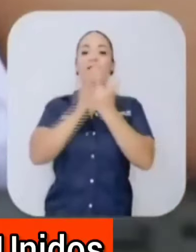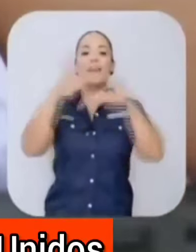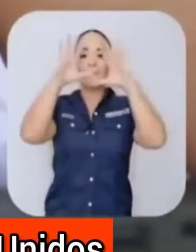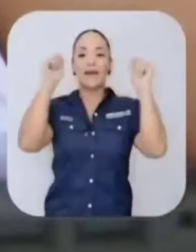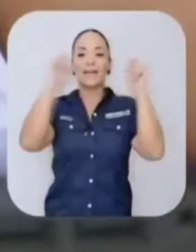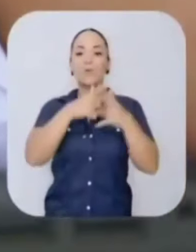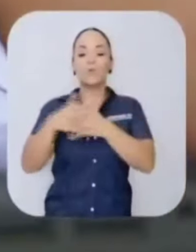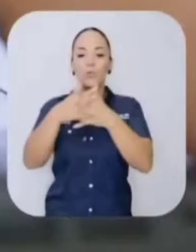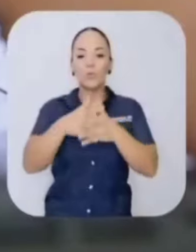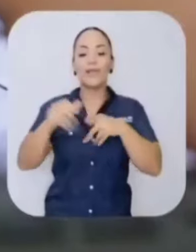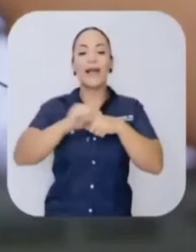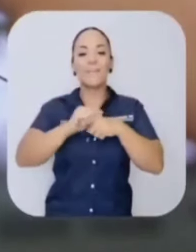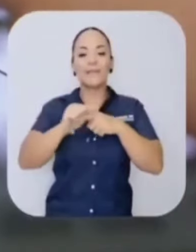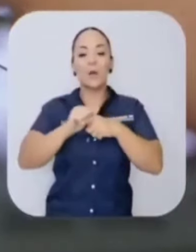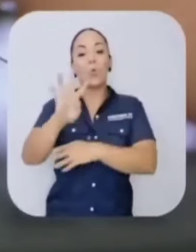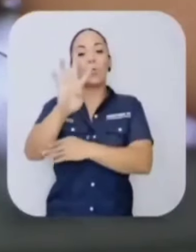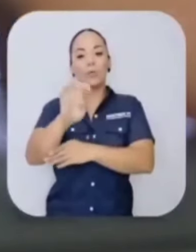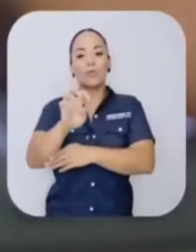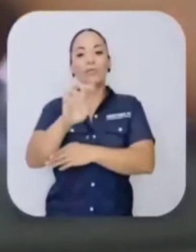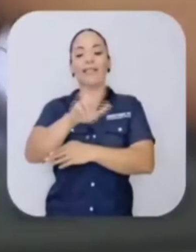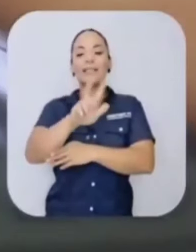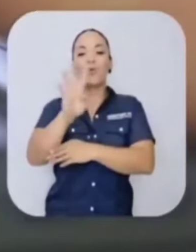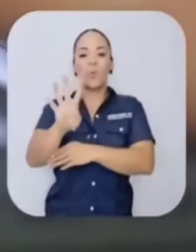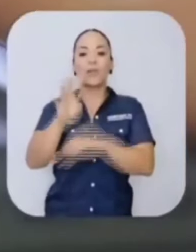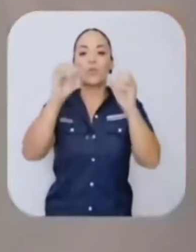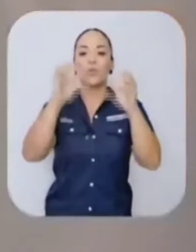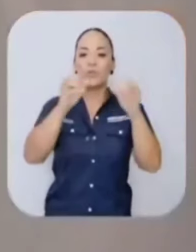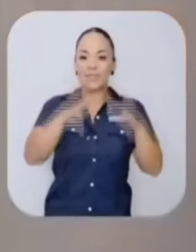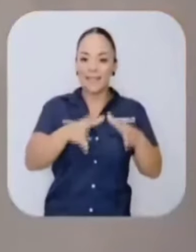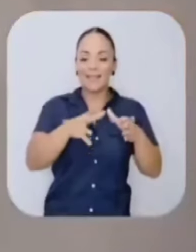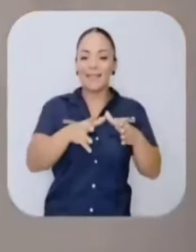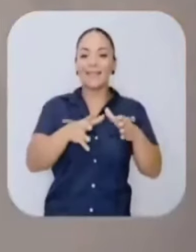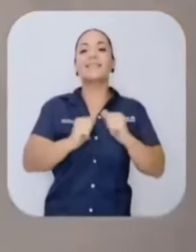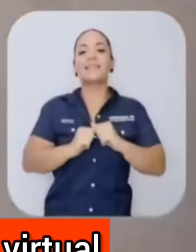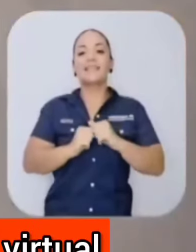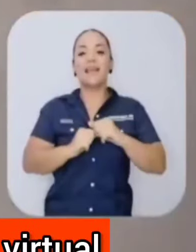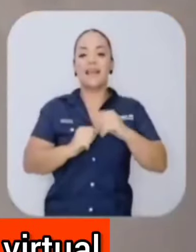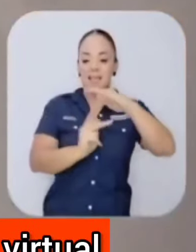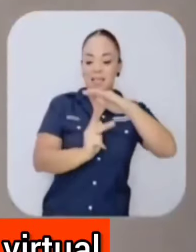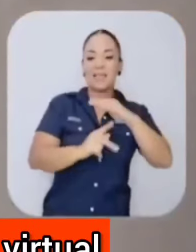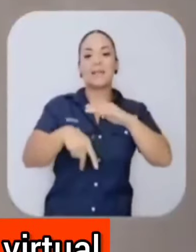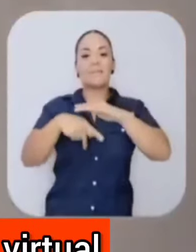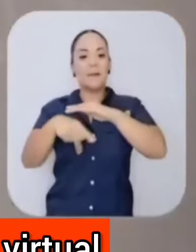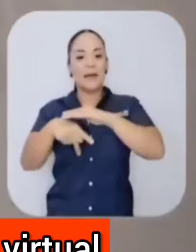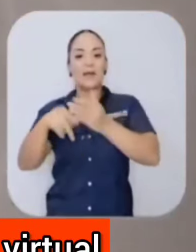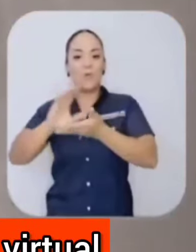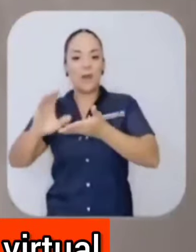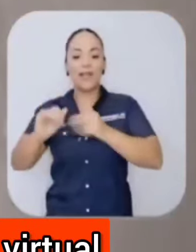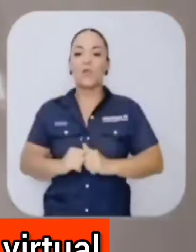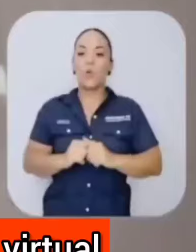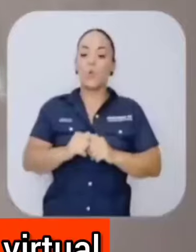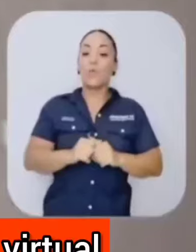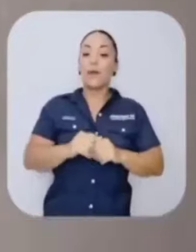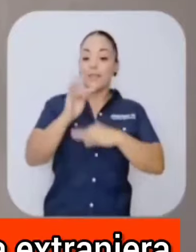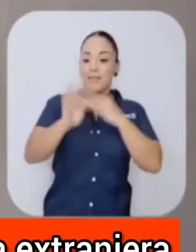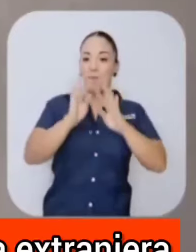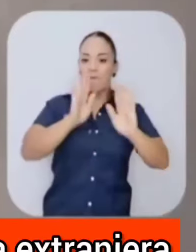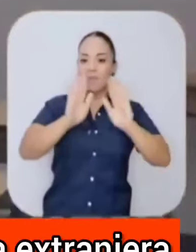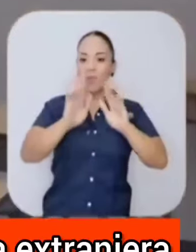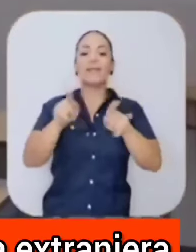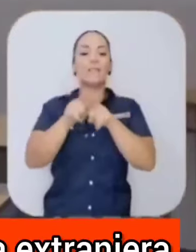Estados Unidos, se han capacitado 434 docentes de preescolar, primaria y secundaria, en la modalidad virtual